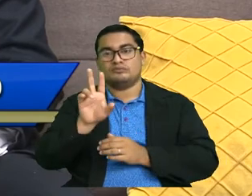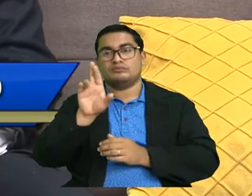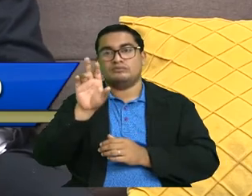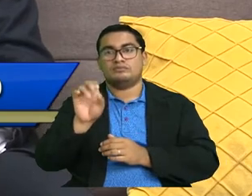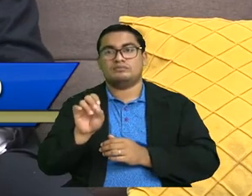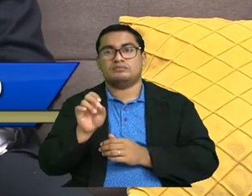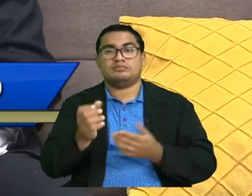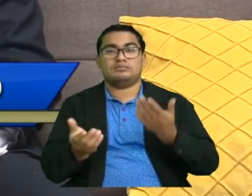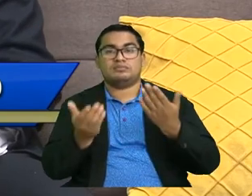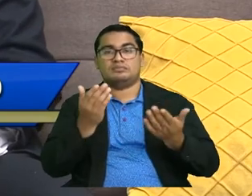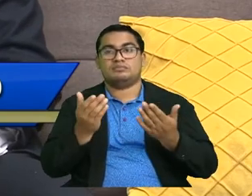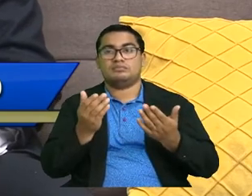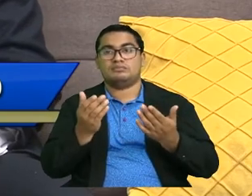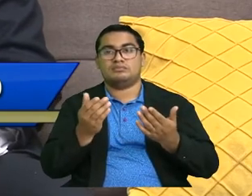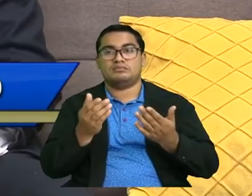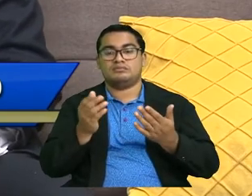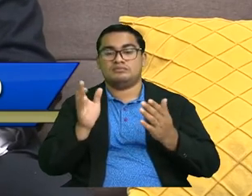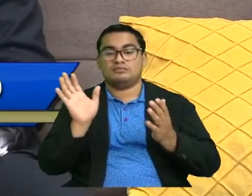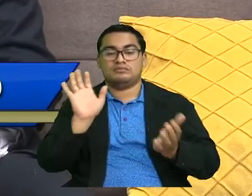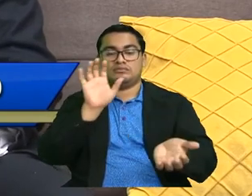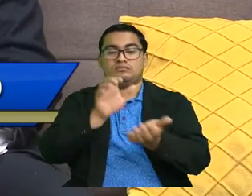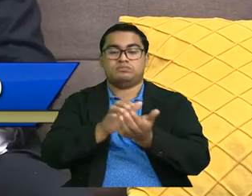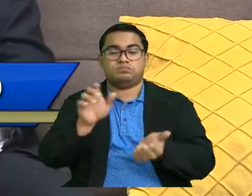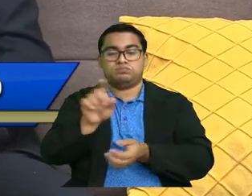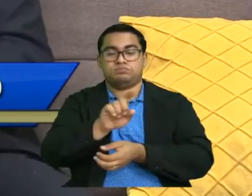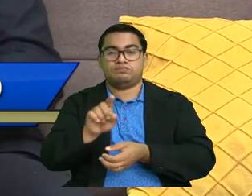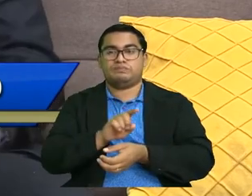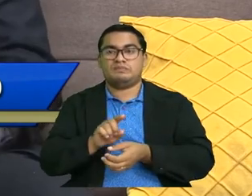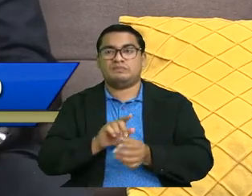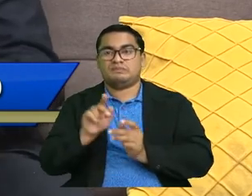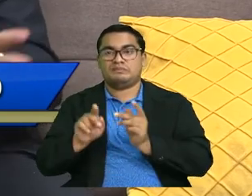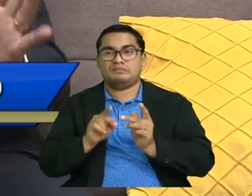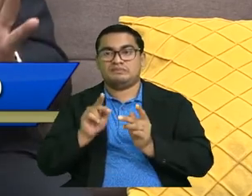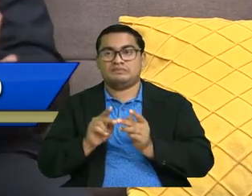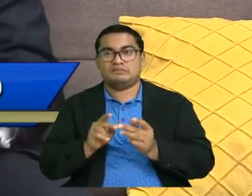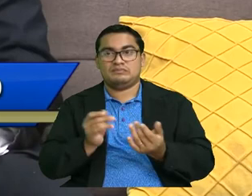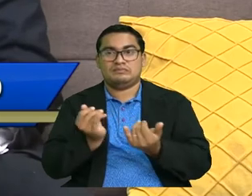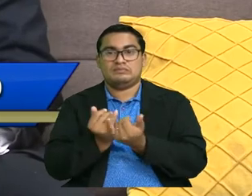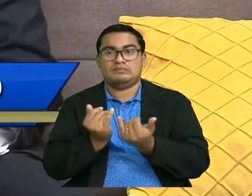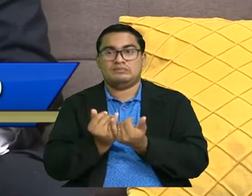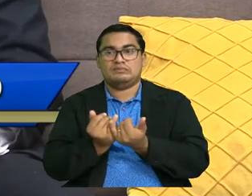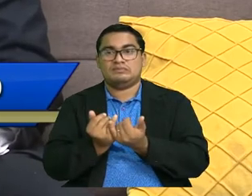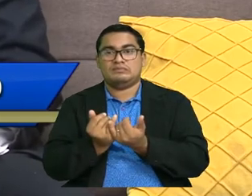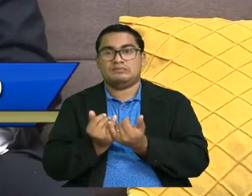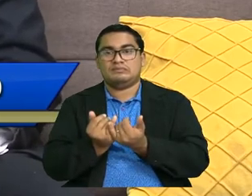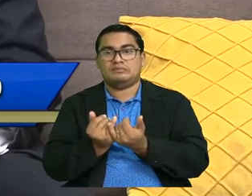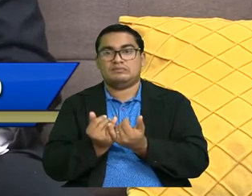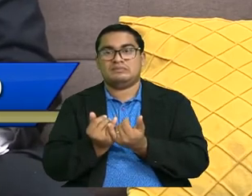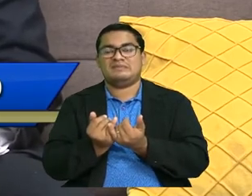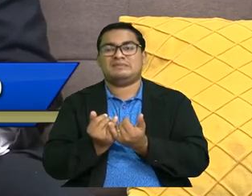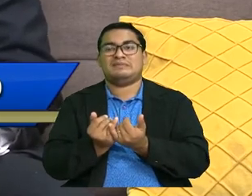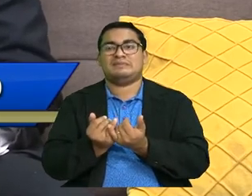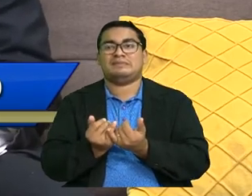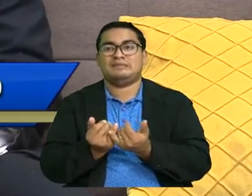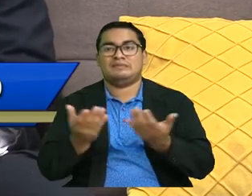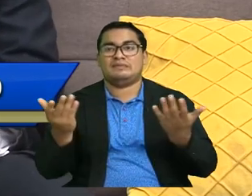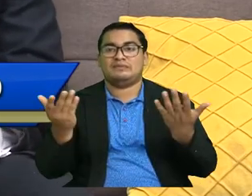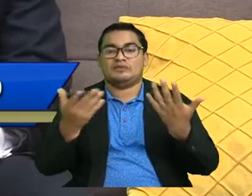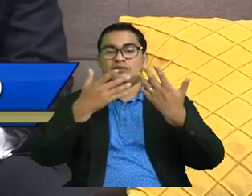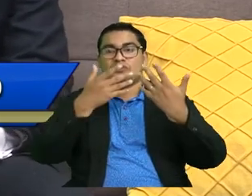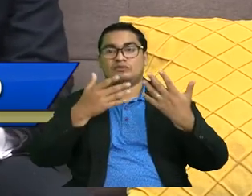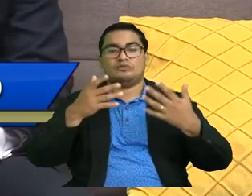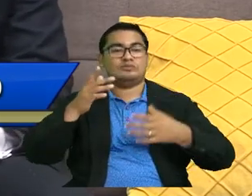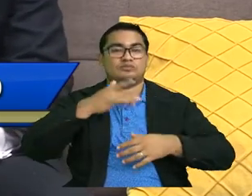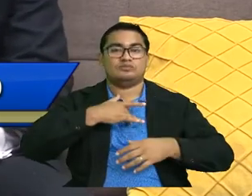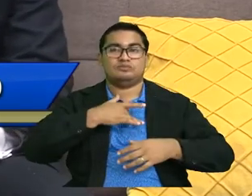lagarto, pero no es de lagarto? Y esa es una innovación, esa es una tecnología con una prensa, es cuero prensado. ¿Cómo adquiero esa maquinaria? Probablemente